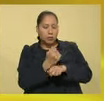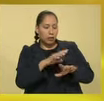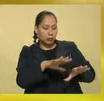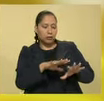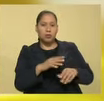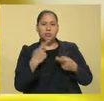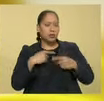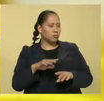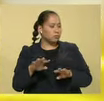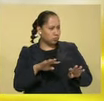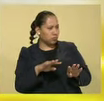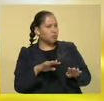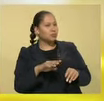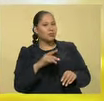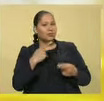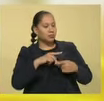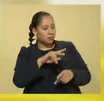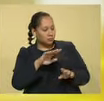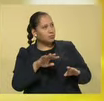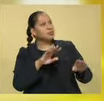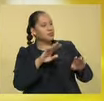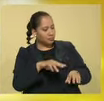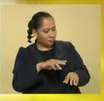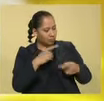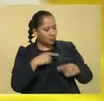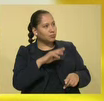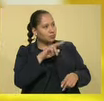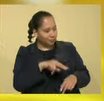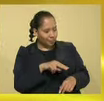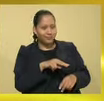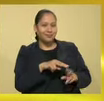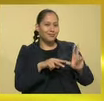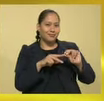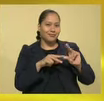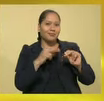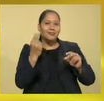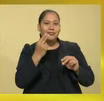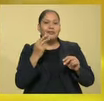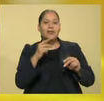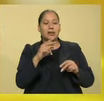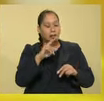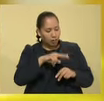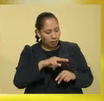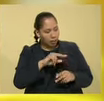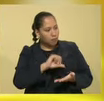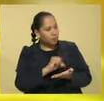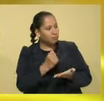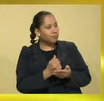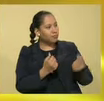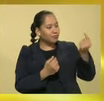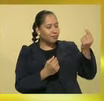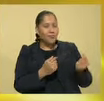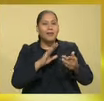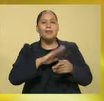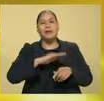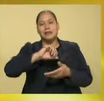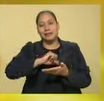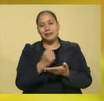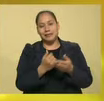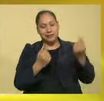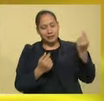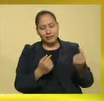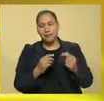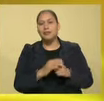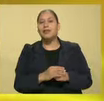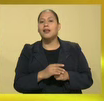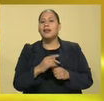pues la gente inmediatamente va a voltear a verla abajo. Y entonces, pues va a hacer que se vea como todavía más pequeña, ¿no? Pero